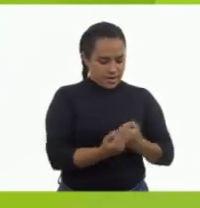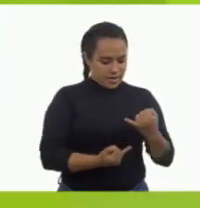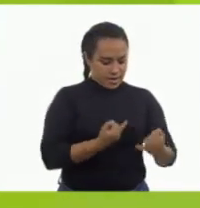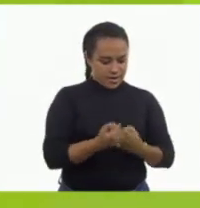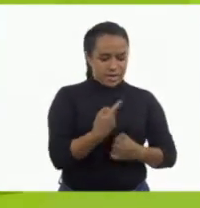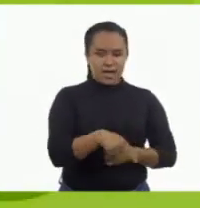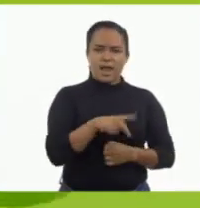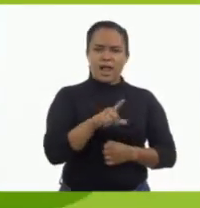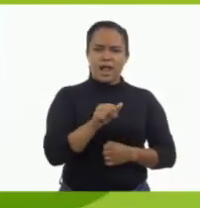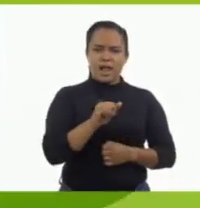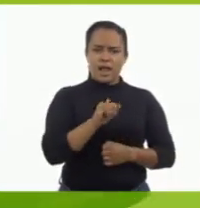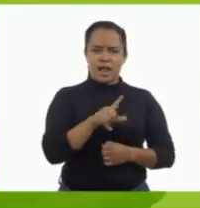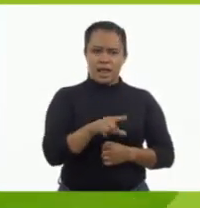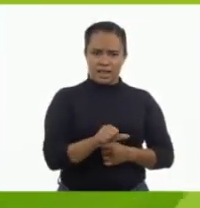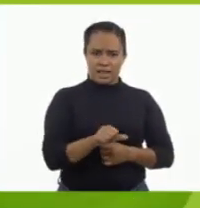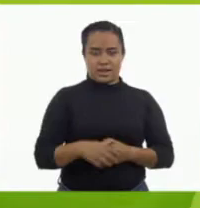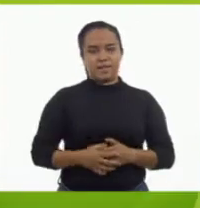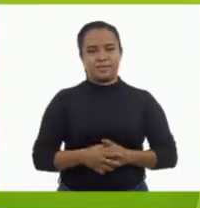llama Laila.